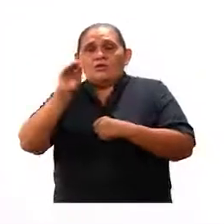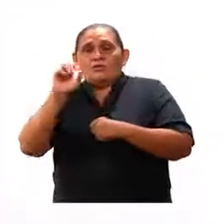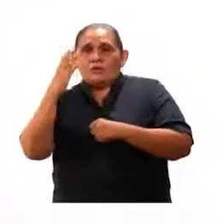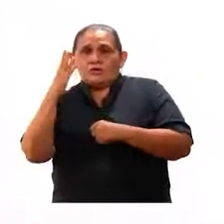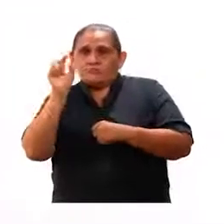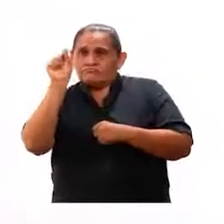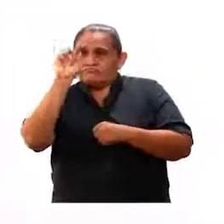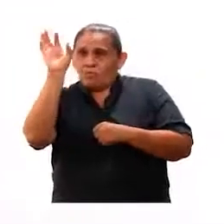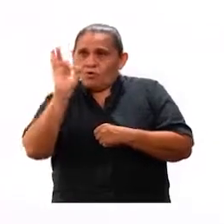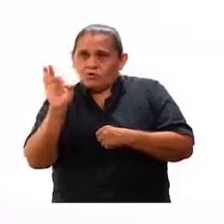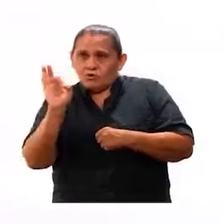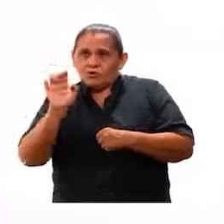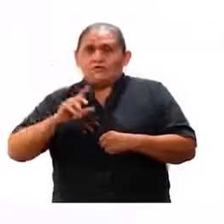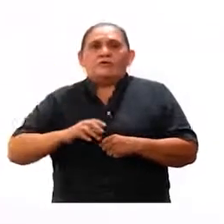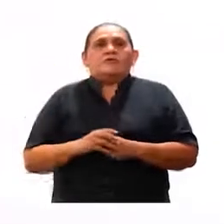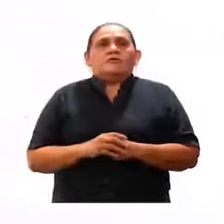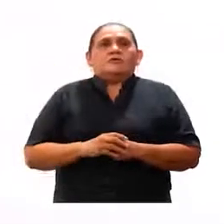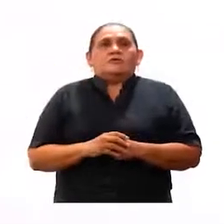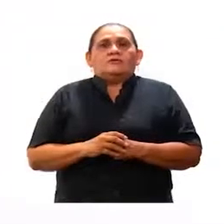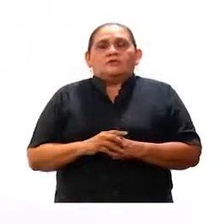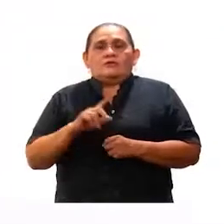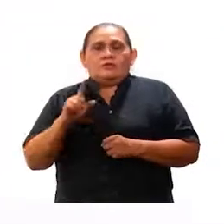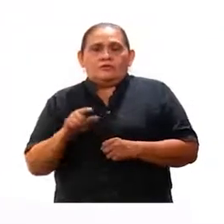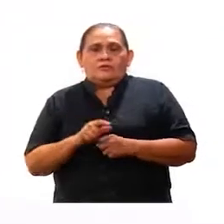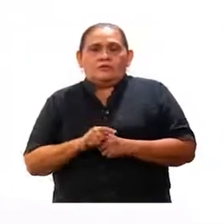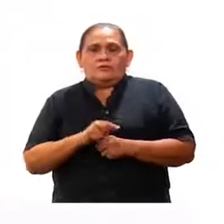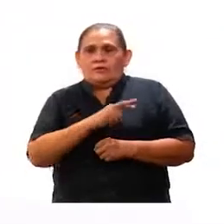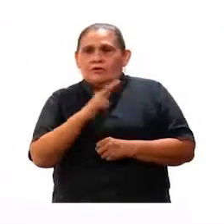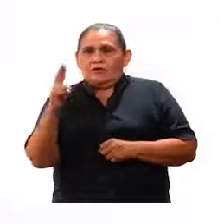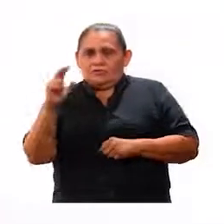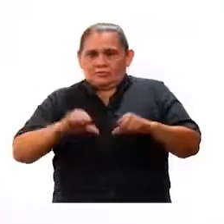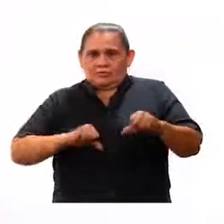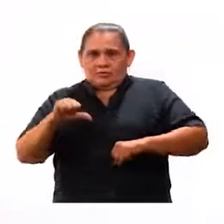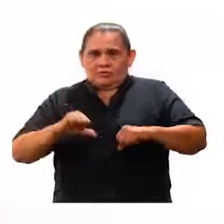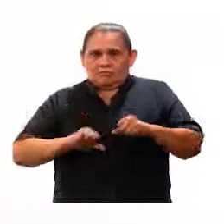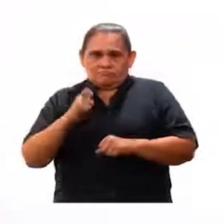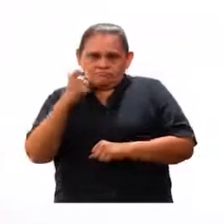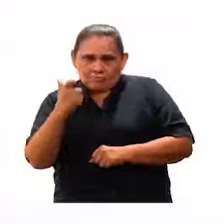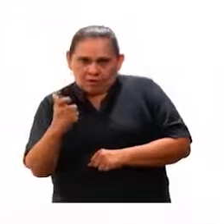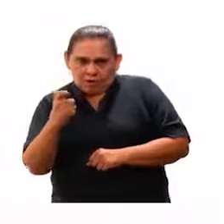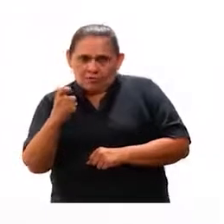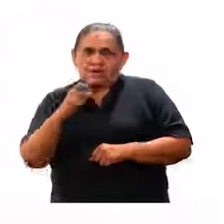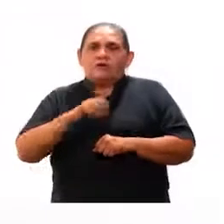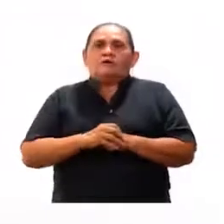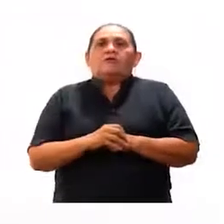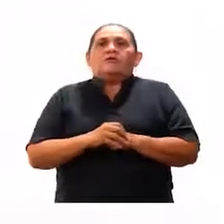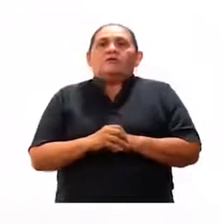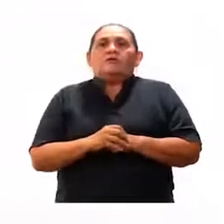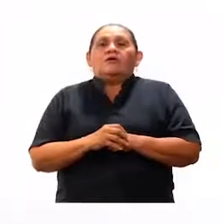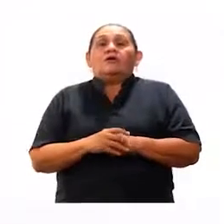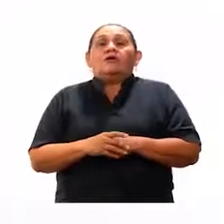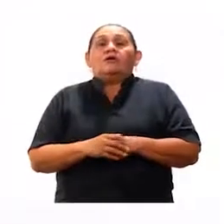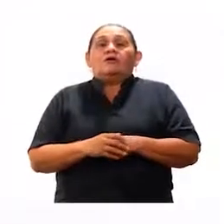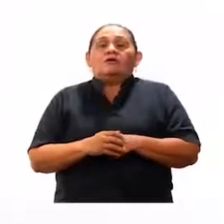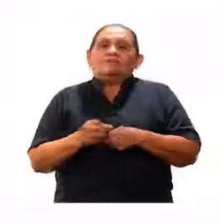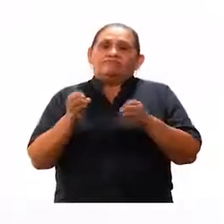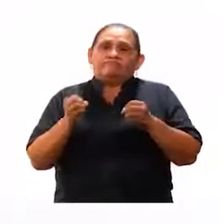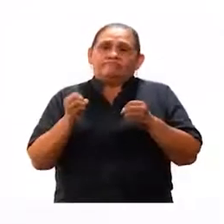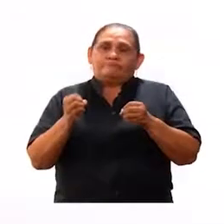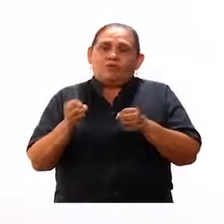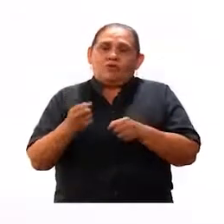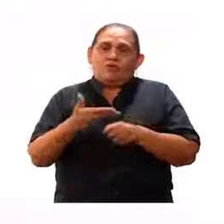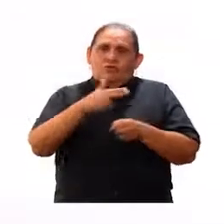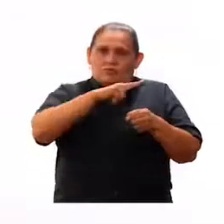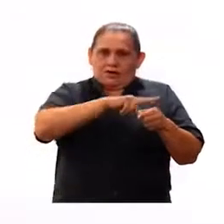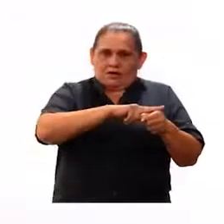95% contra Omicron. Como se ha señalado, en la reapertura económica los datos más importantes son la ocupación hospitalaria y los